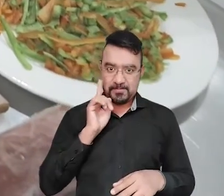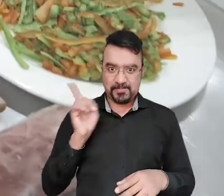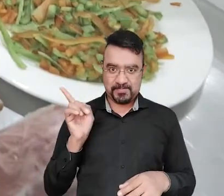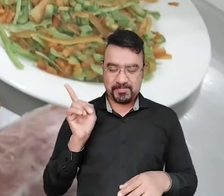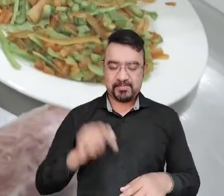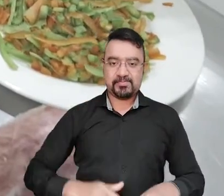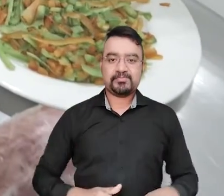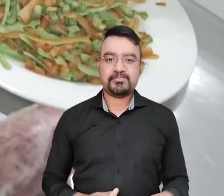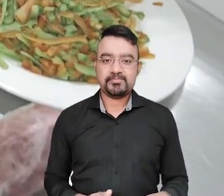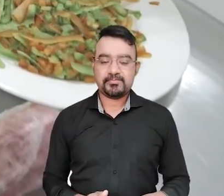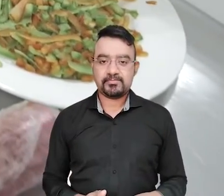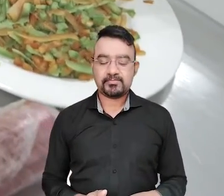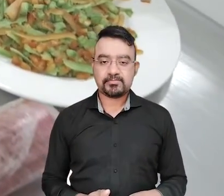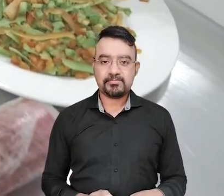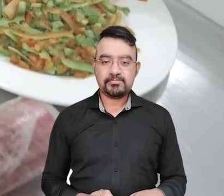¡Qué delicia!